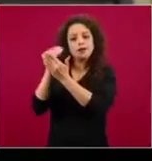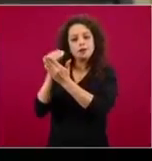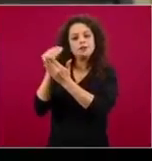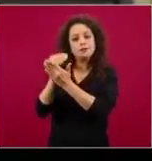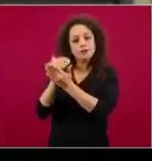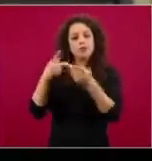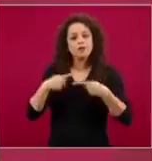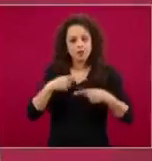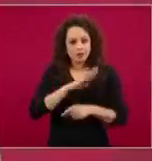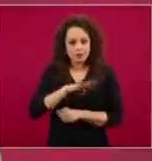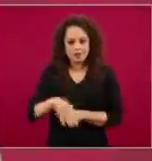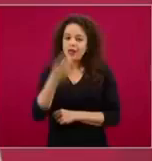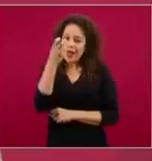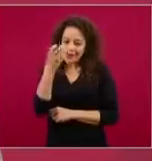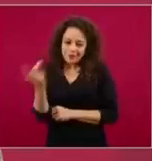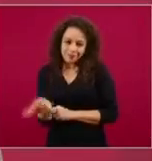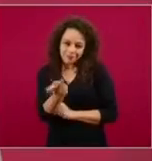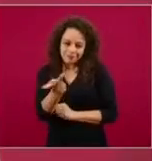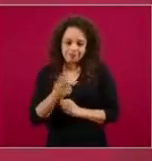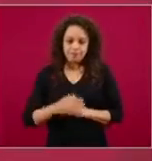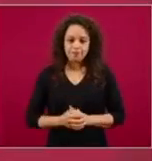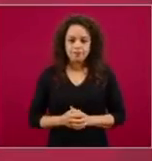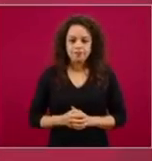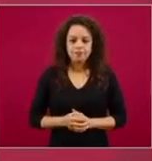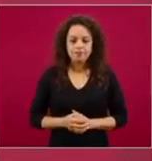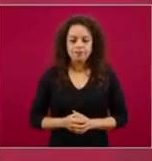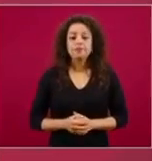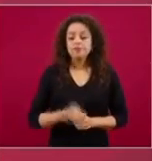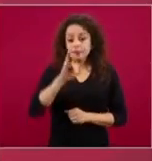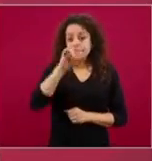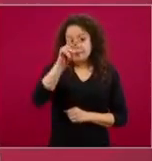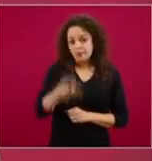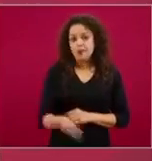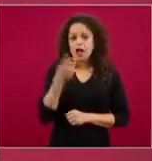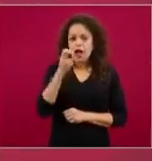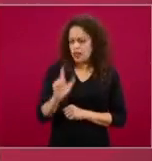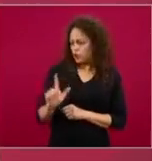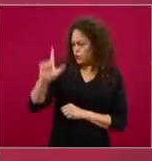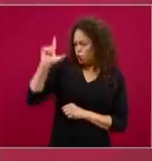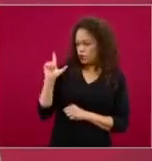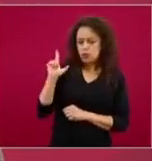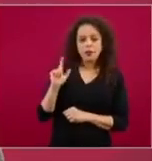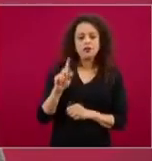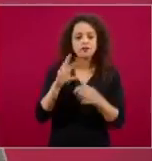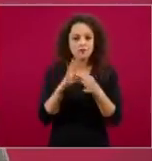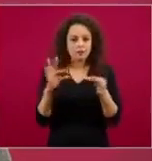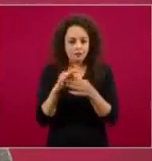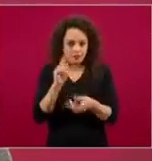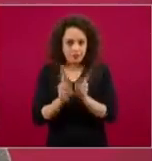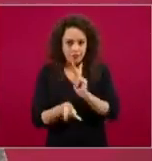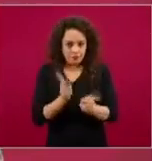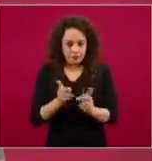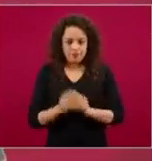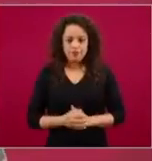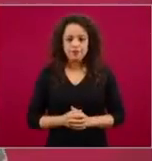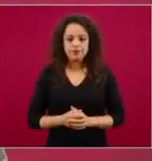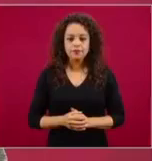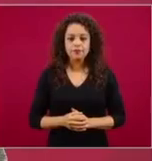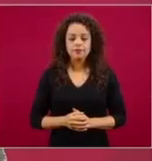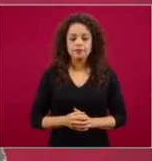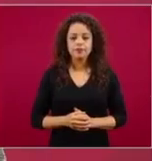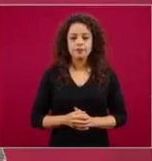pregunta. Sí, definitivamente, de esto hablábamos el lunes precisamente. En la pandemia de